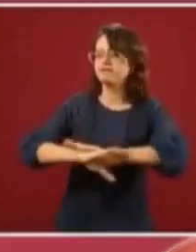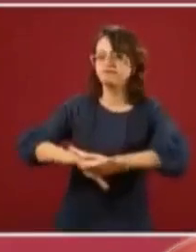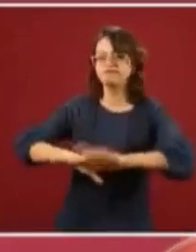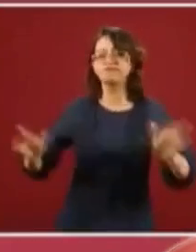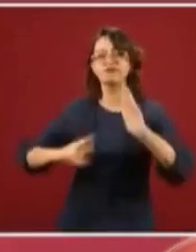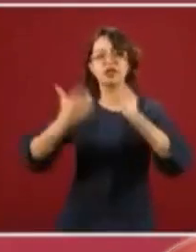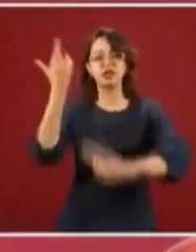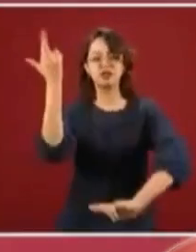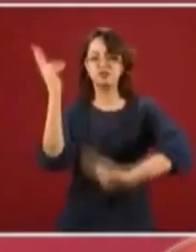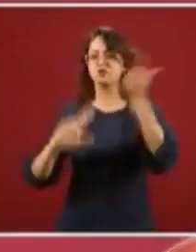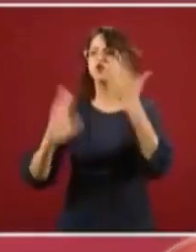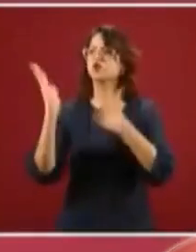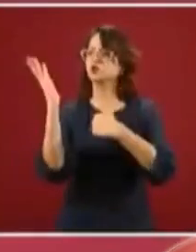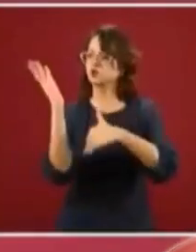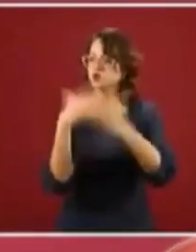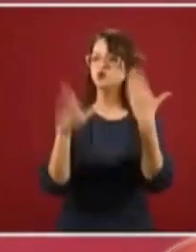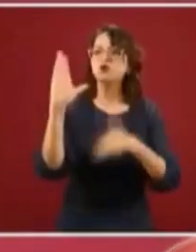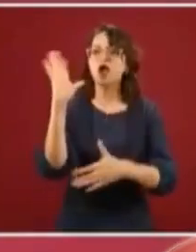la democracia